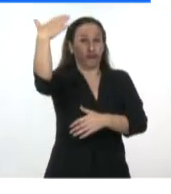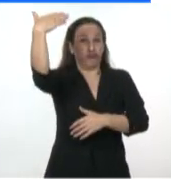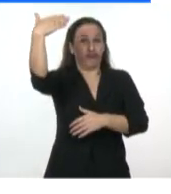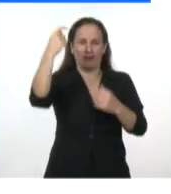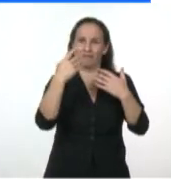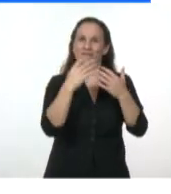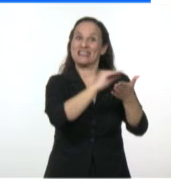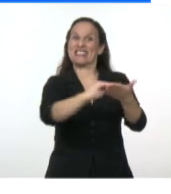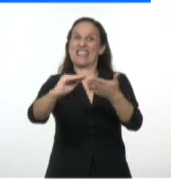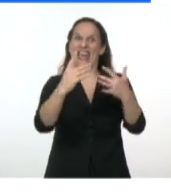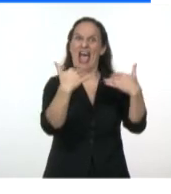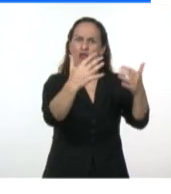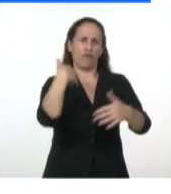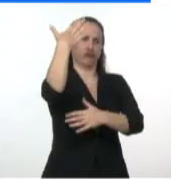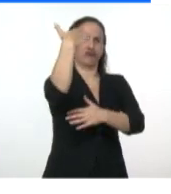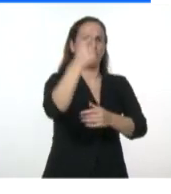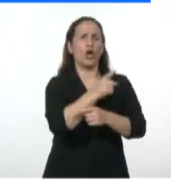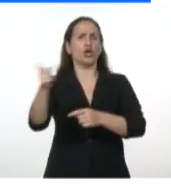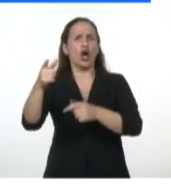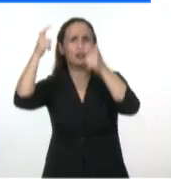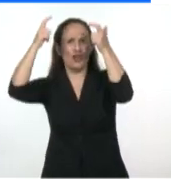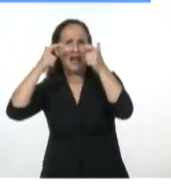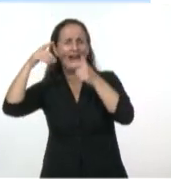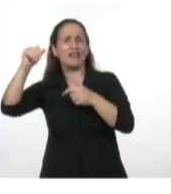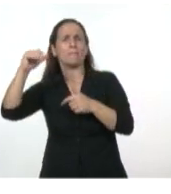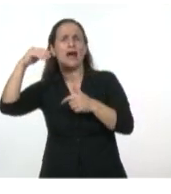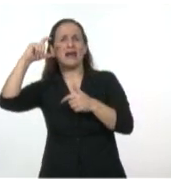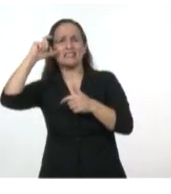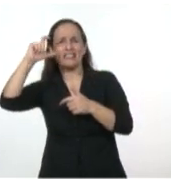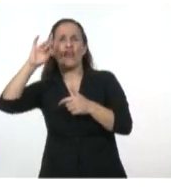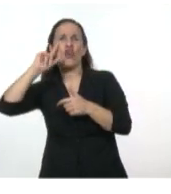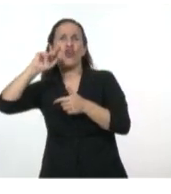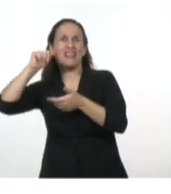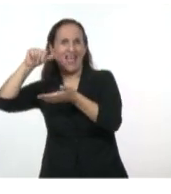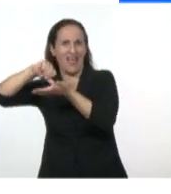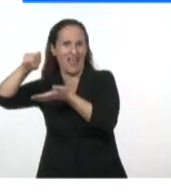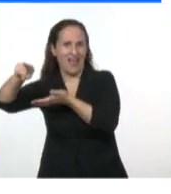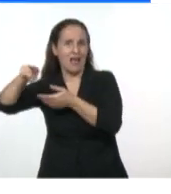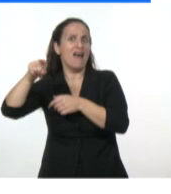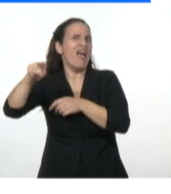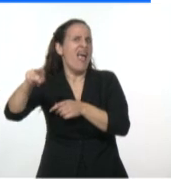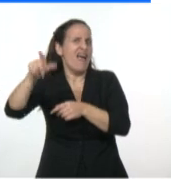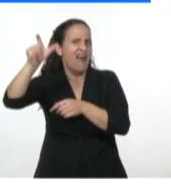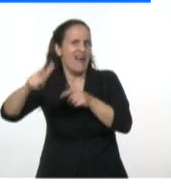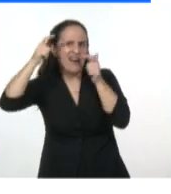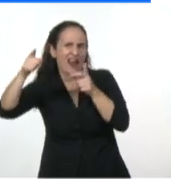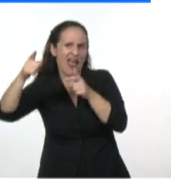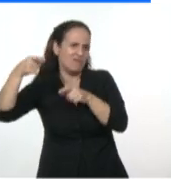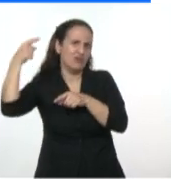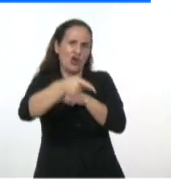en contra del rey Filipo II de Macedonia. Él planeaba campañas contra las ciudades-estado